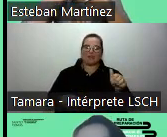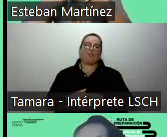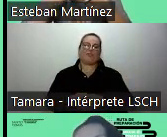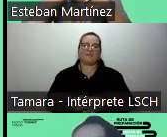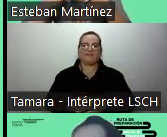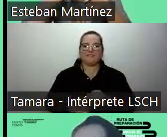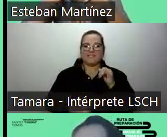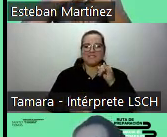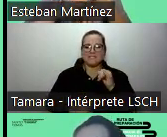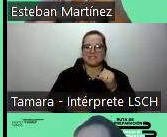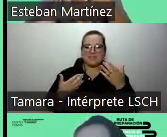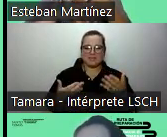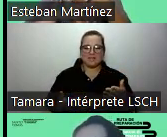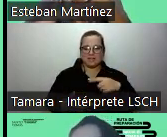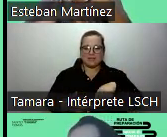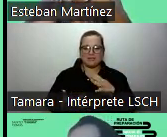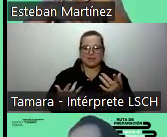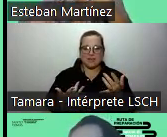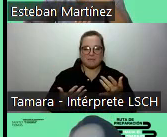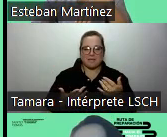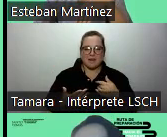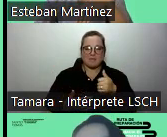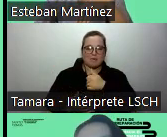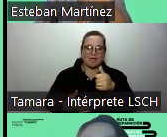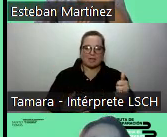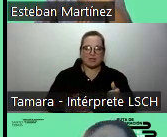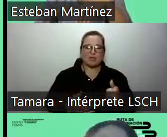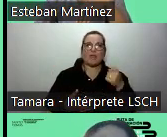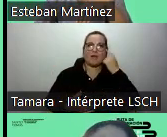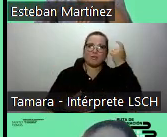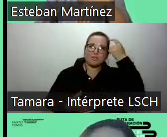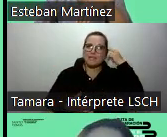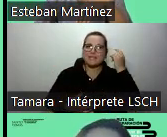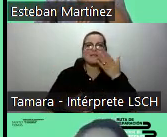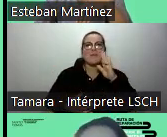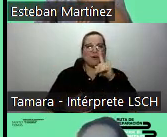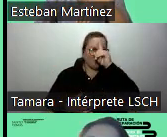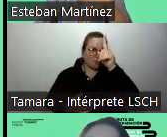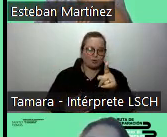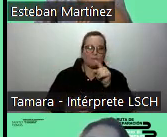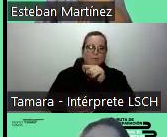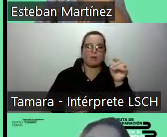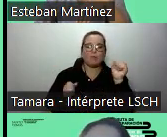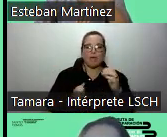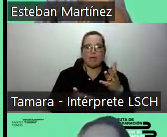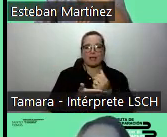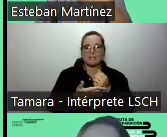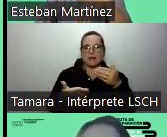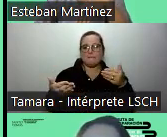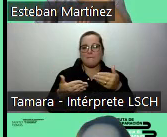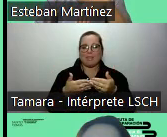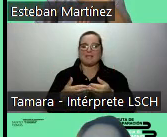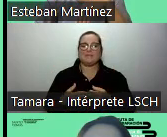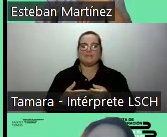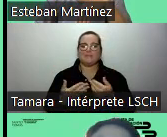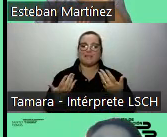Sí con esto esperamos concientizar cierto los mejores hábitos para poder alcanzar nuestras metas Así es